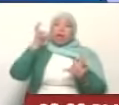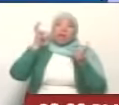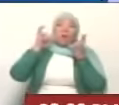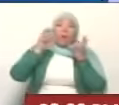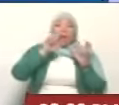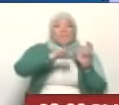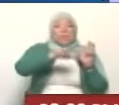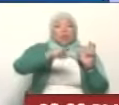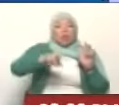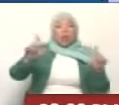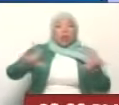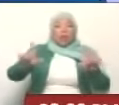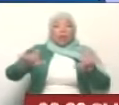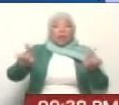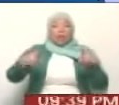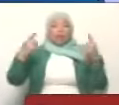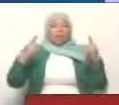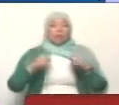pa!